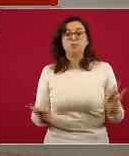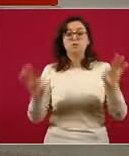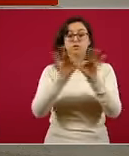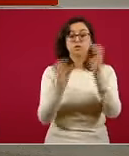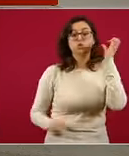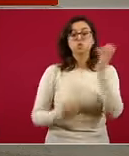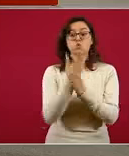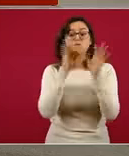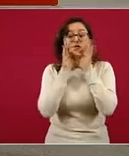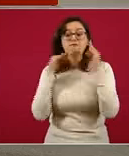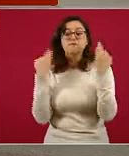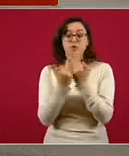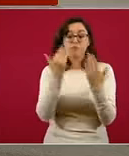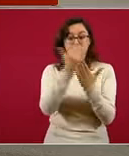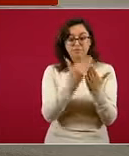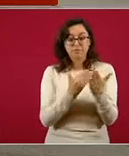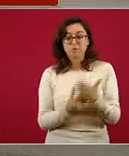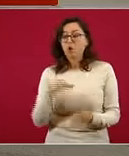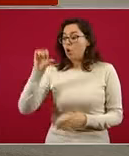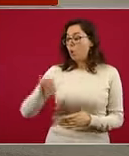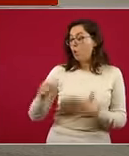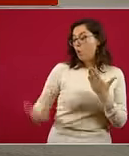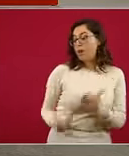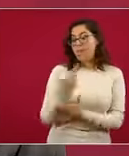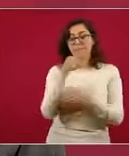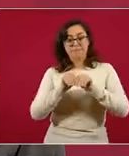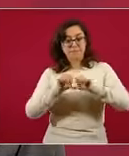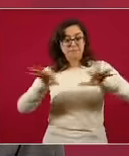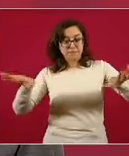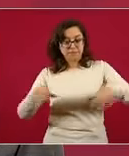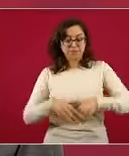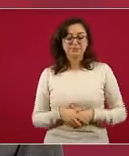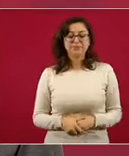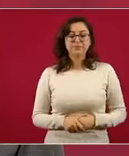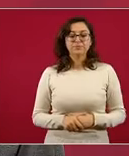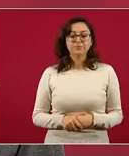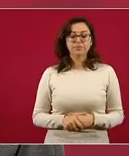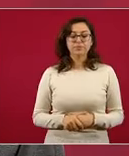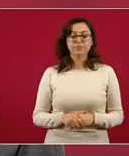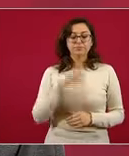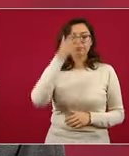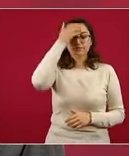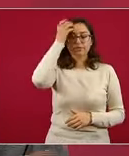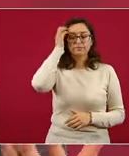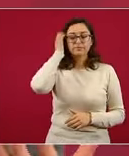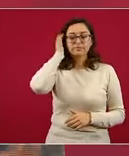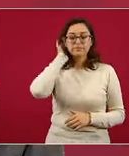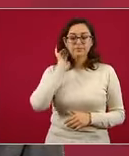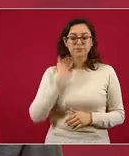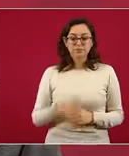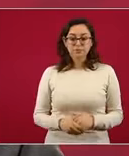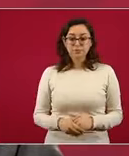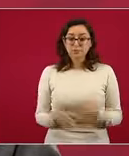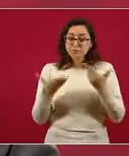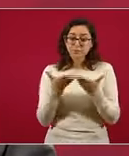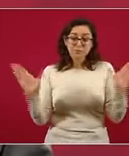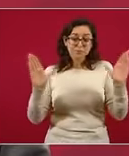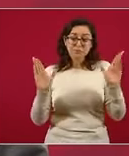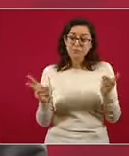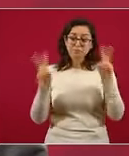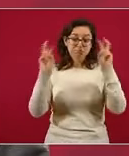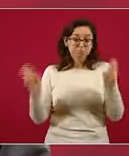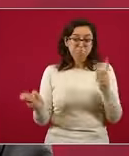nuevas que anunciamos esta mañana, un poco después de las 11:30. Entonces, está abierto a todos los temas.